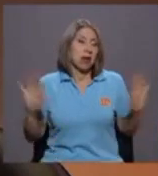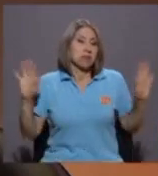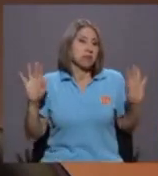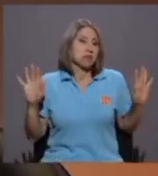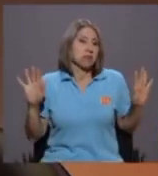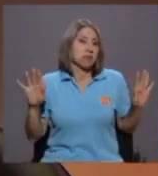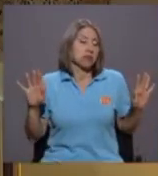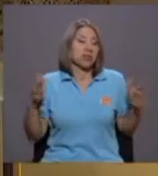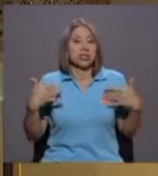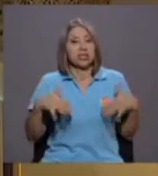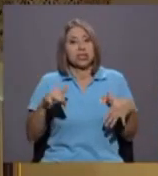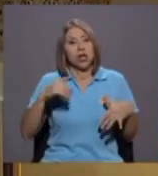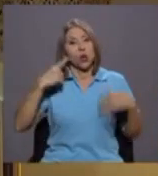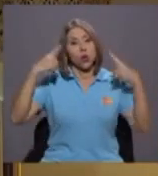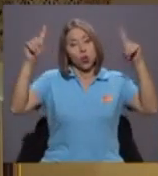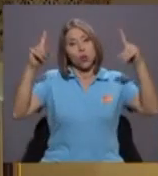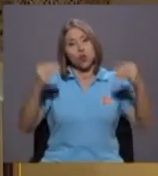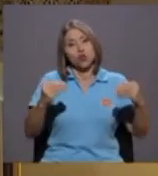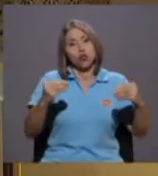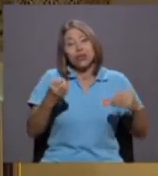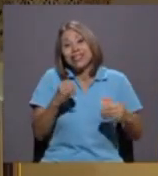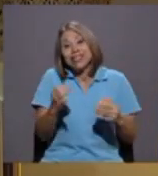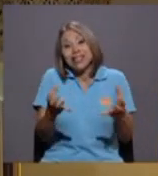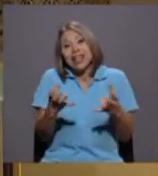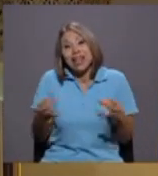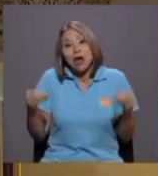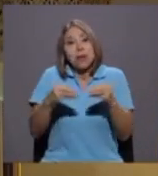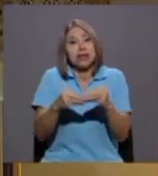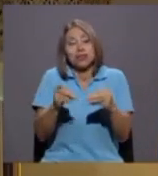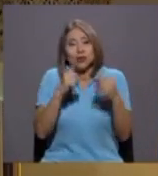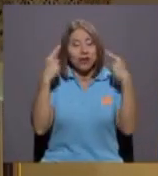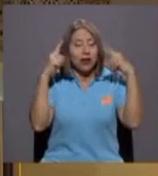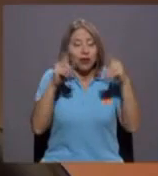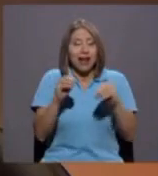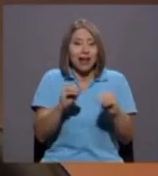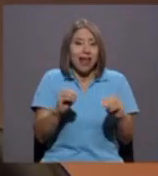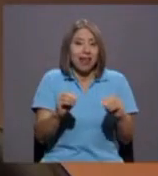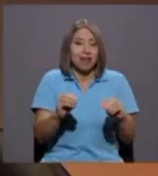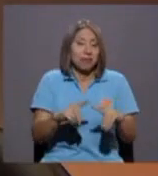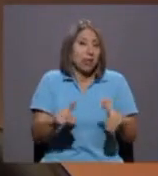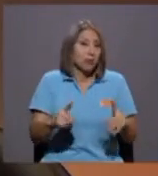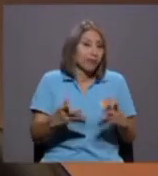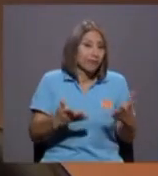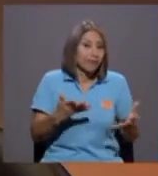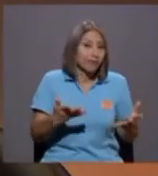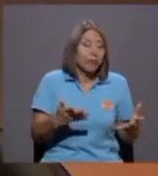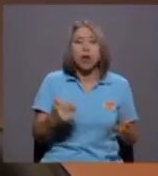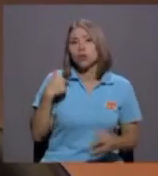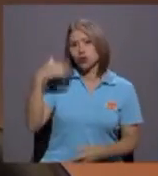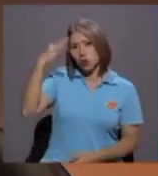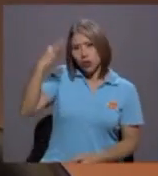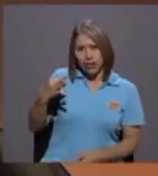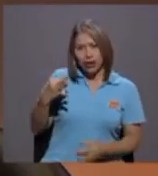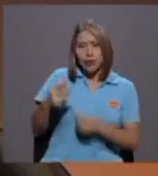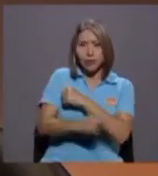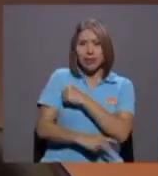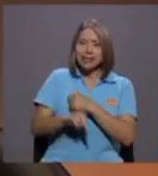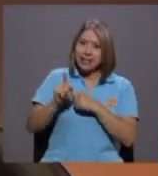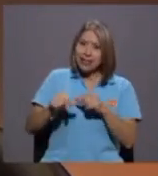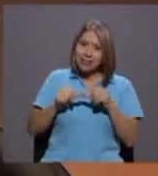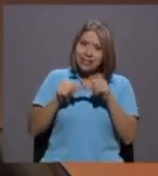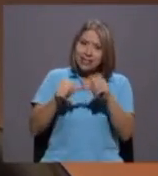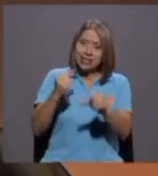se logró mucho, y si se quería más no se iba a lograr nada, pero nos queda un minuto, doña Marta. Bueno, yo creo que el país tiene que seguir trabajando en los